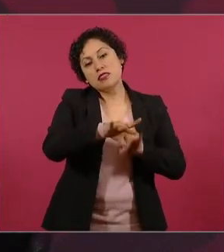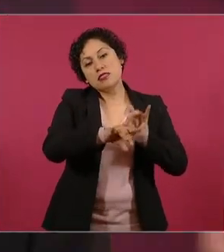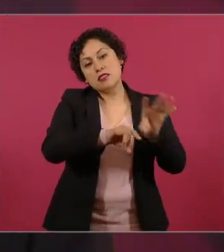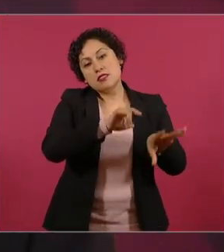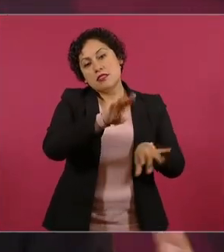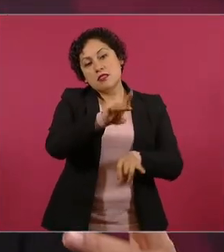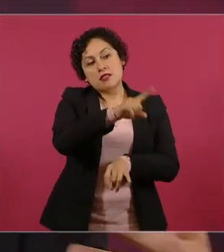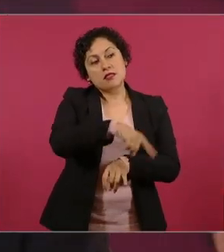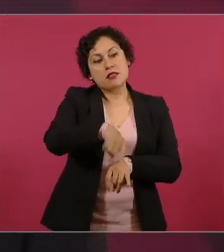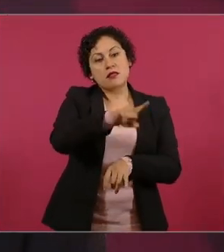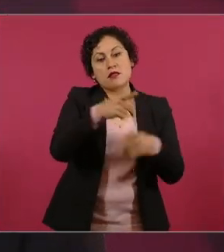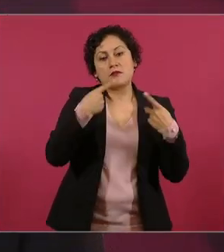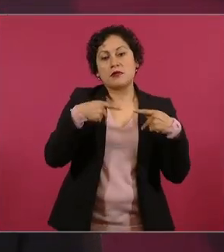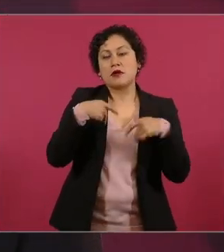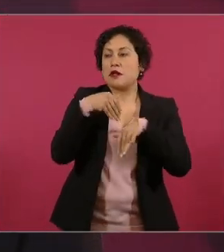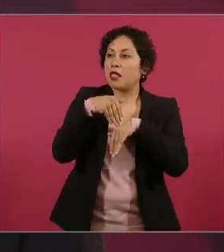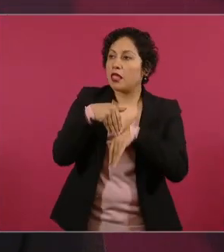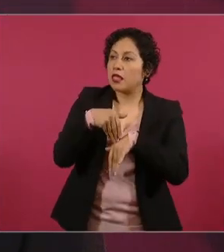engañada